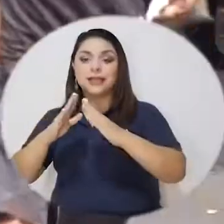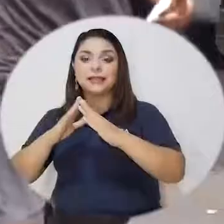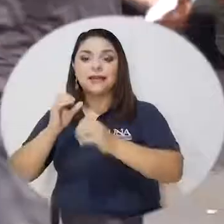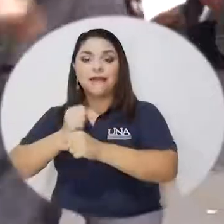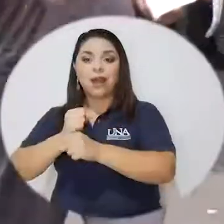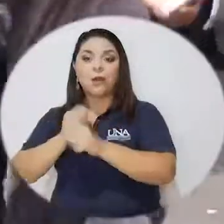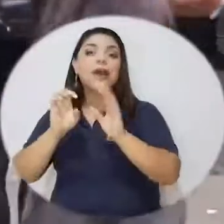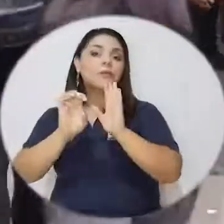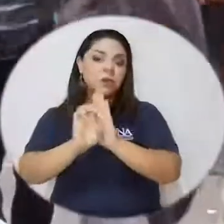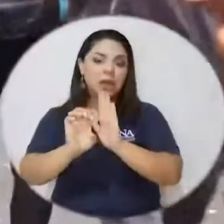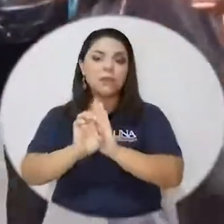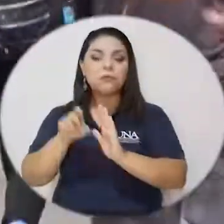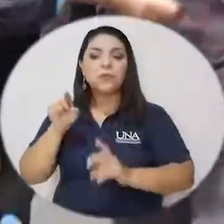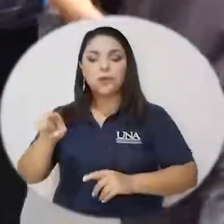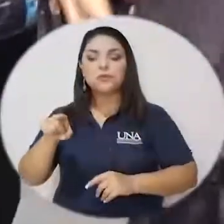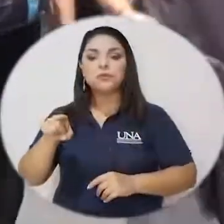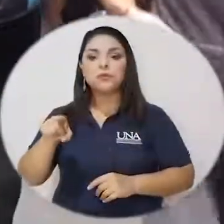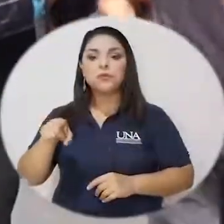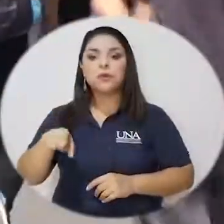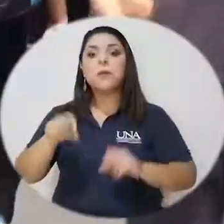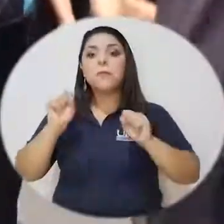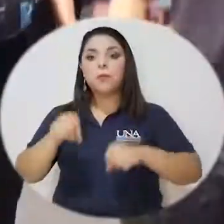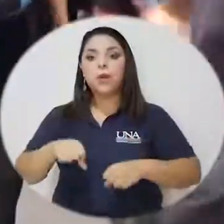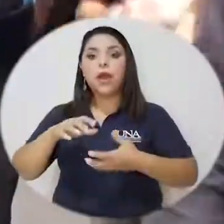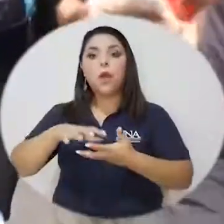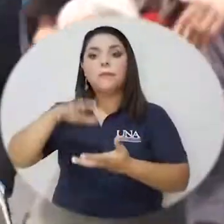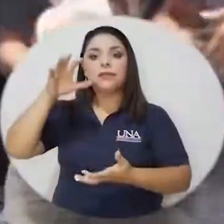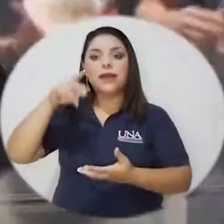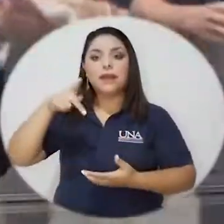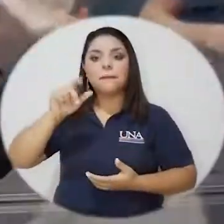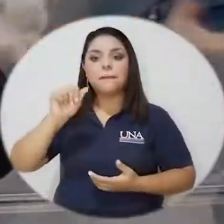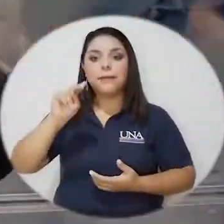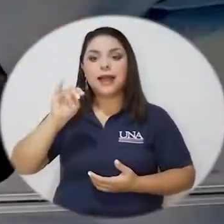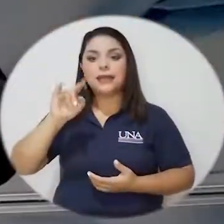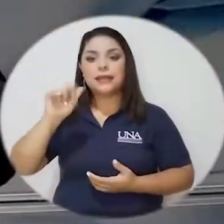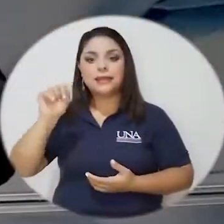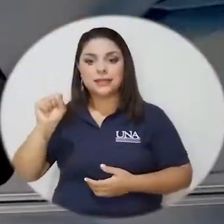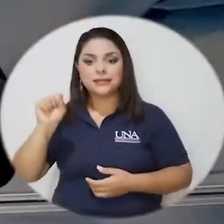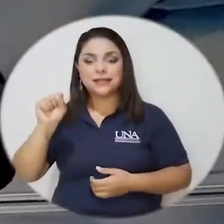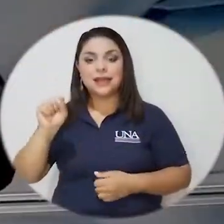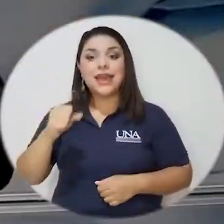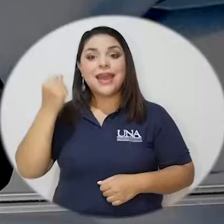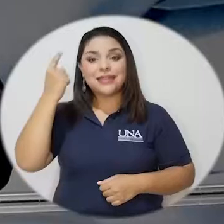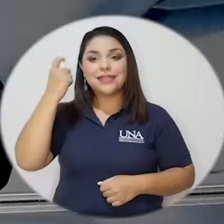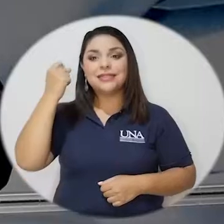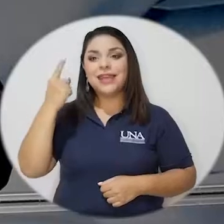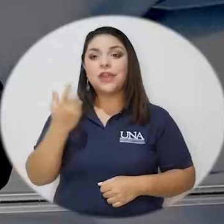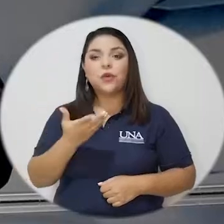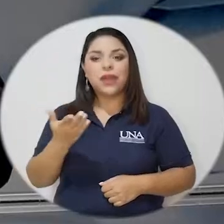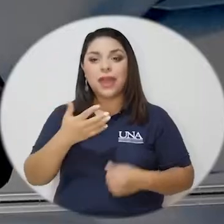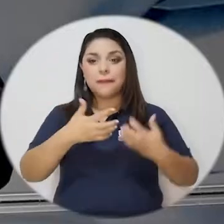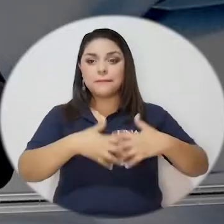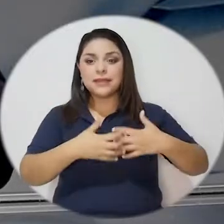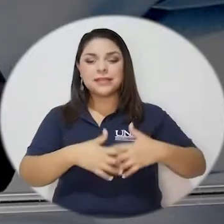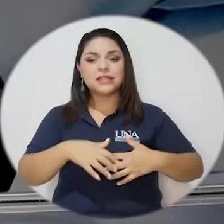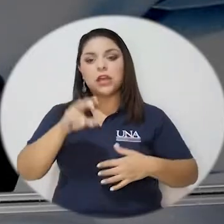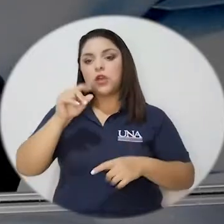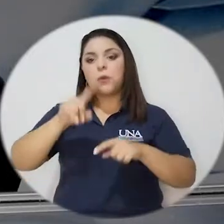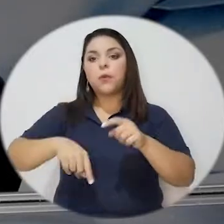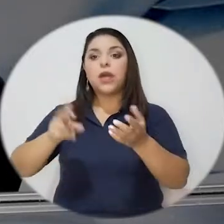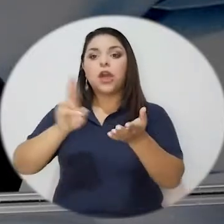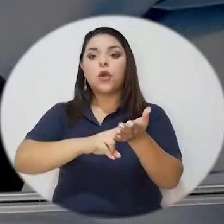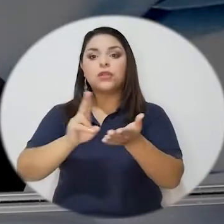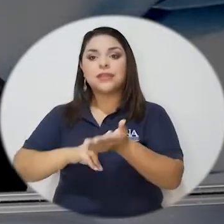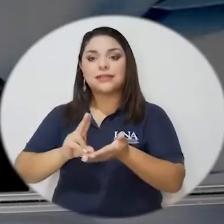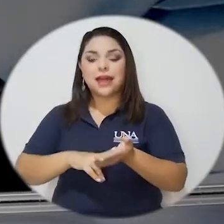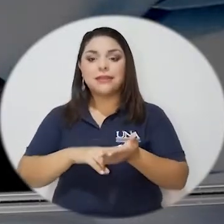planillas. Eso es nefasto para el empleo también, porque muchas empresas entendieron que no van a contratar el mismo nivel de personas, porque las personas